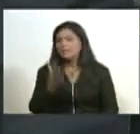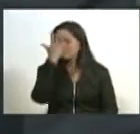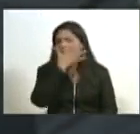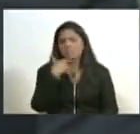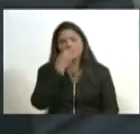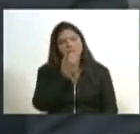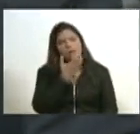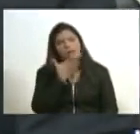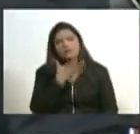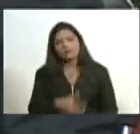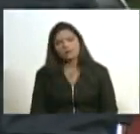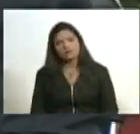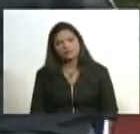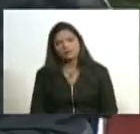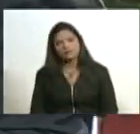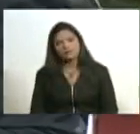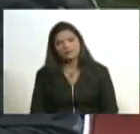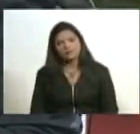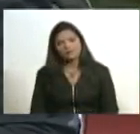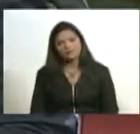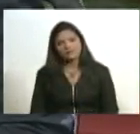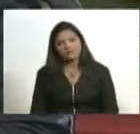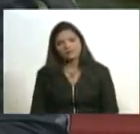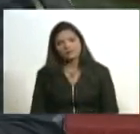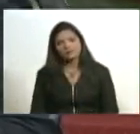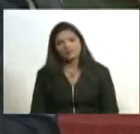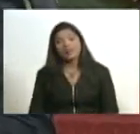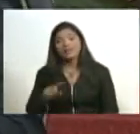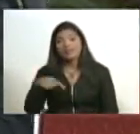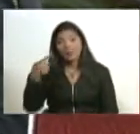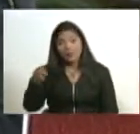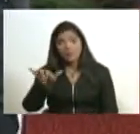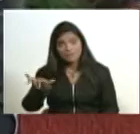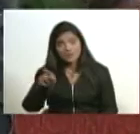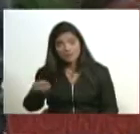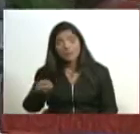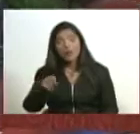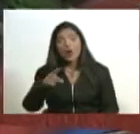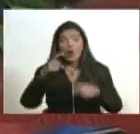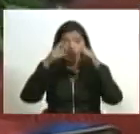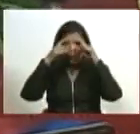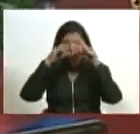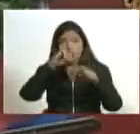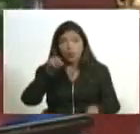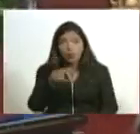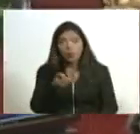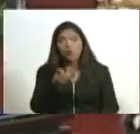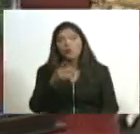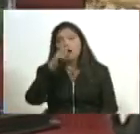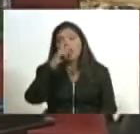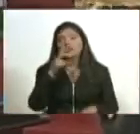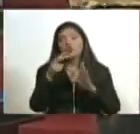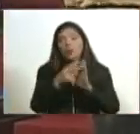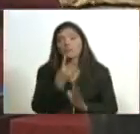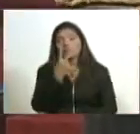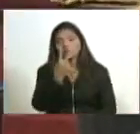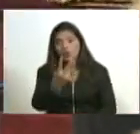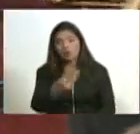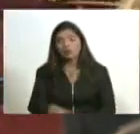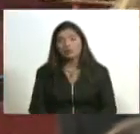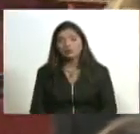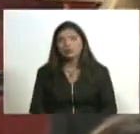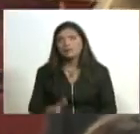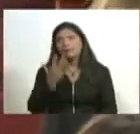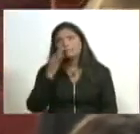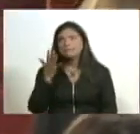bella. Y después fueron ellos, Julio Borges, en el año 2002, algo así